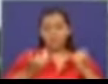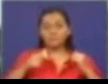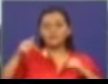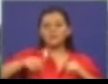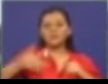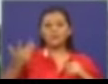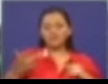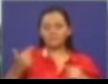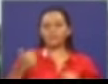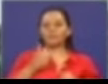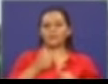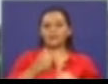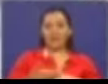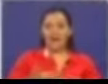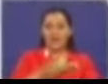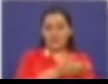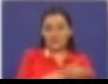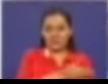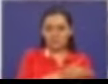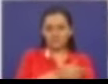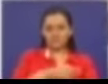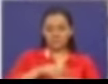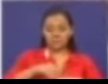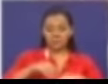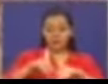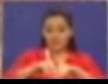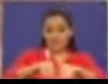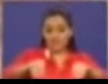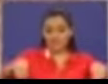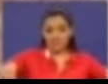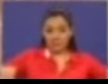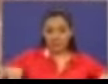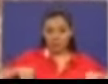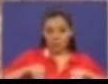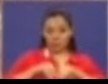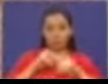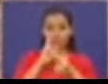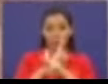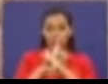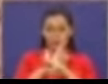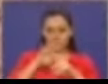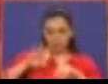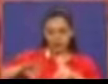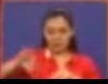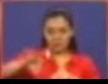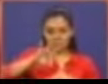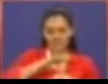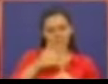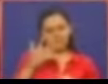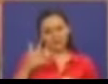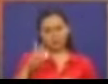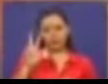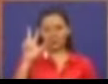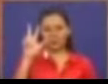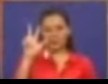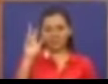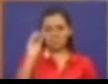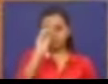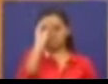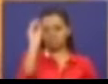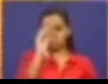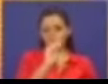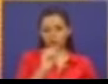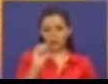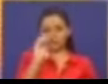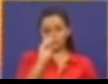de 3-4% de uso de semillas certificadas. Te recuerdo, sí me acuerdo la cifra. 3% de